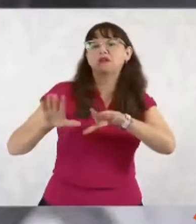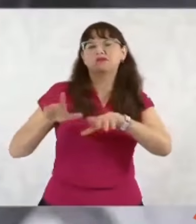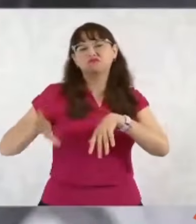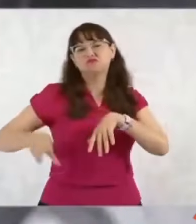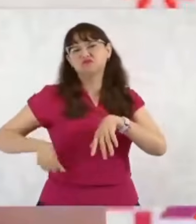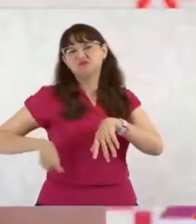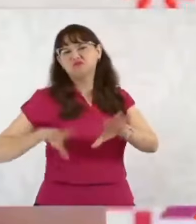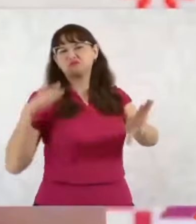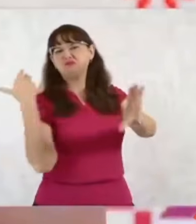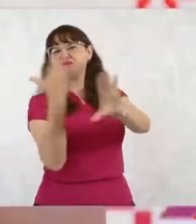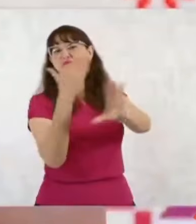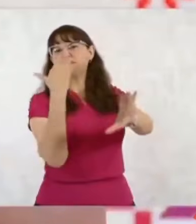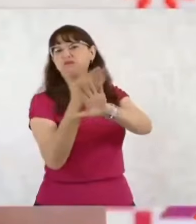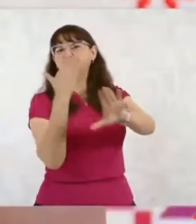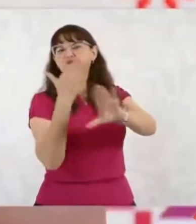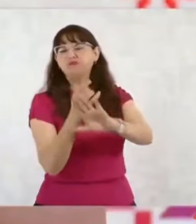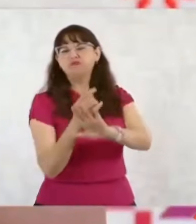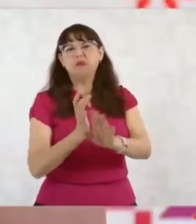Entonces,